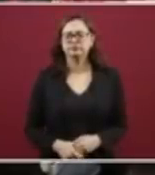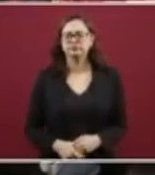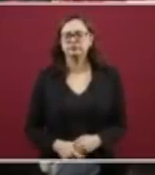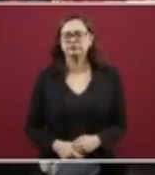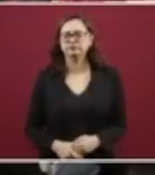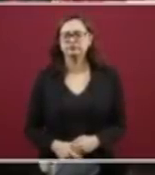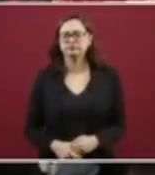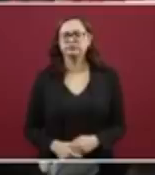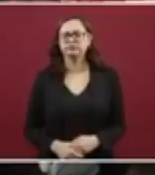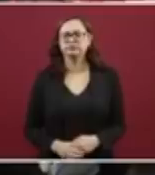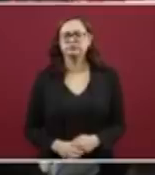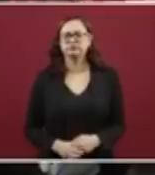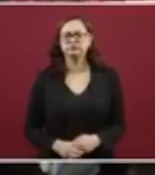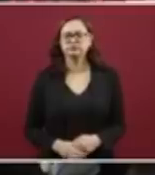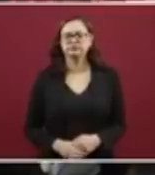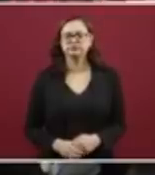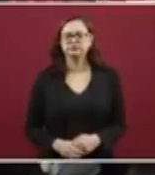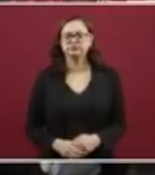Muchas gracias,